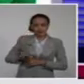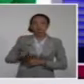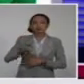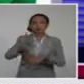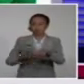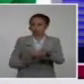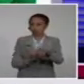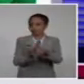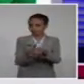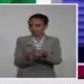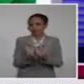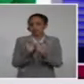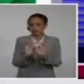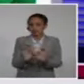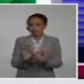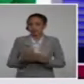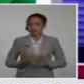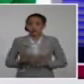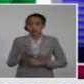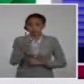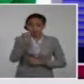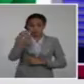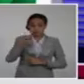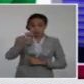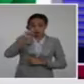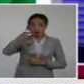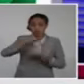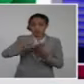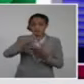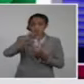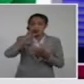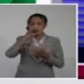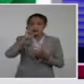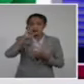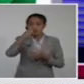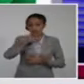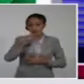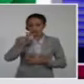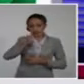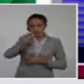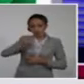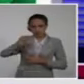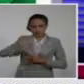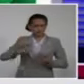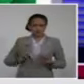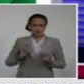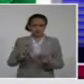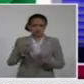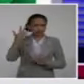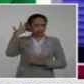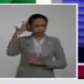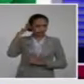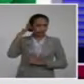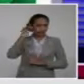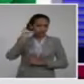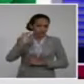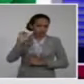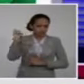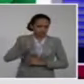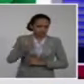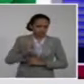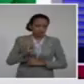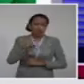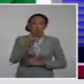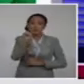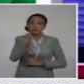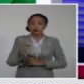COVID-19. Un namibio, 3 namibios, que ya lo había informado, importado de Namibia, un canadiense,